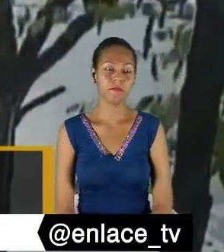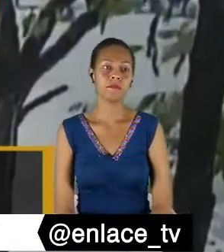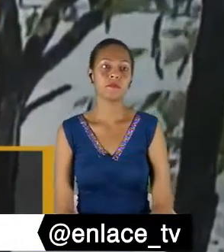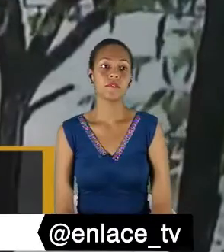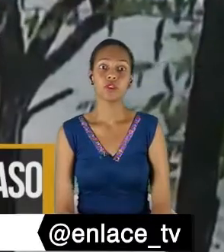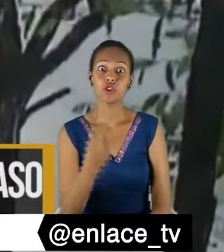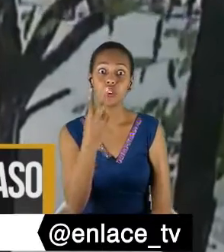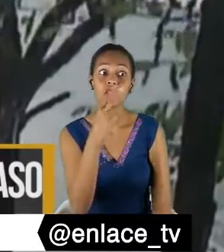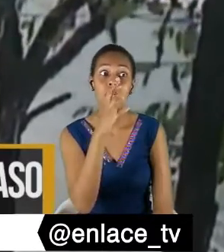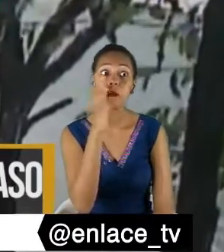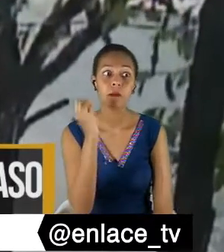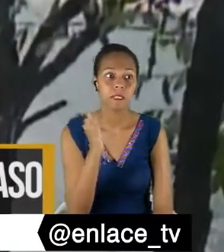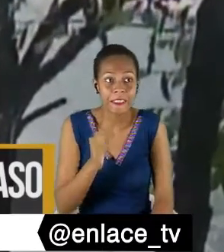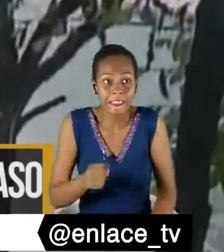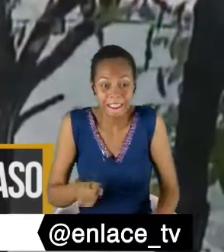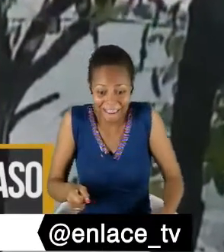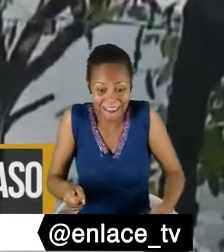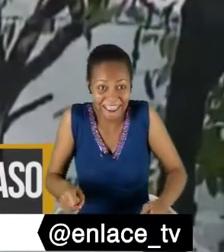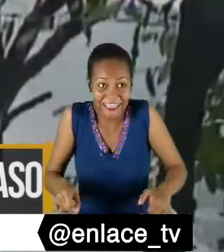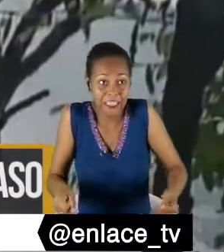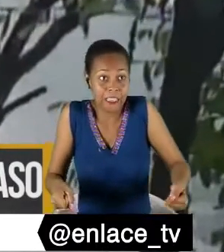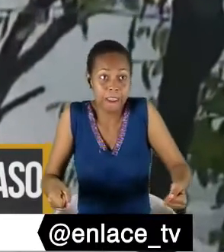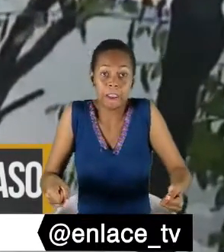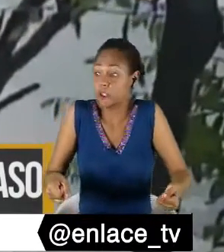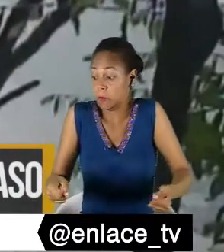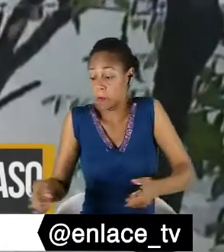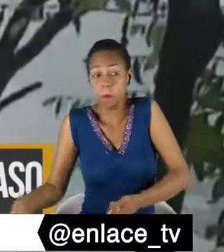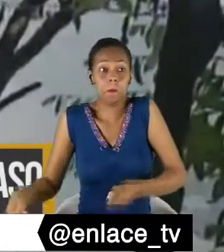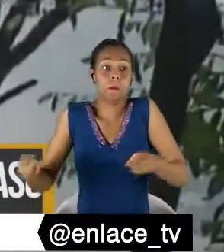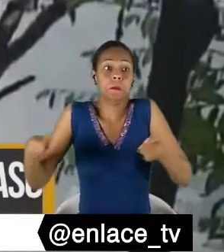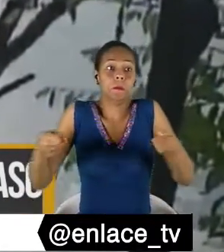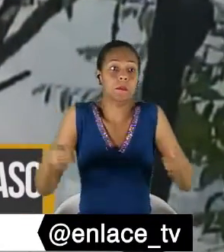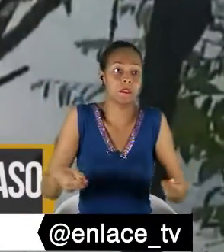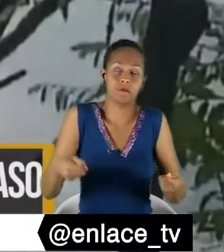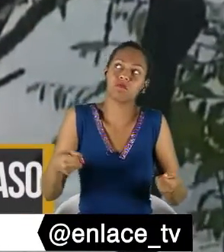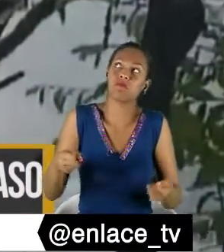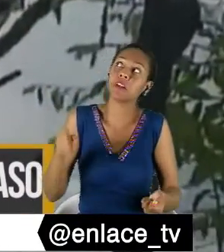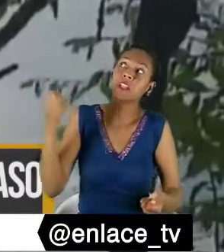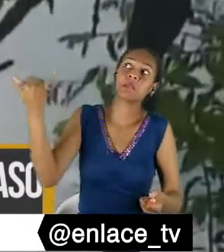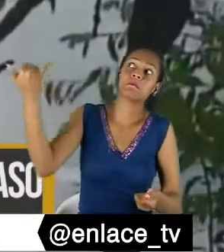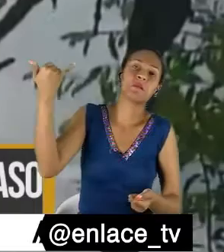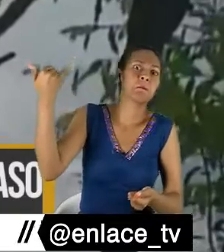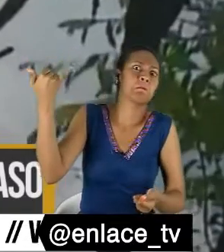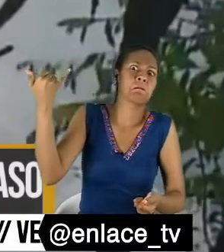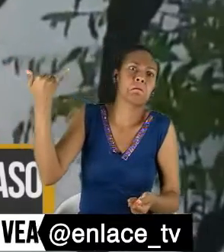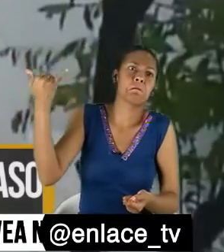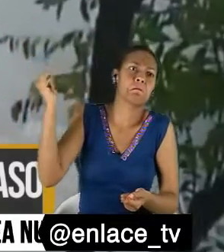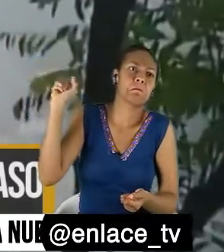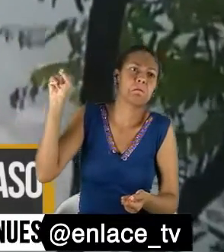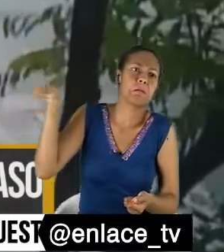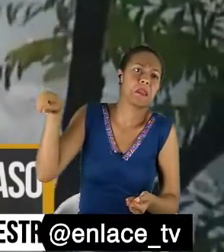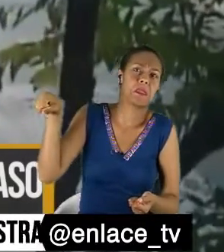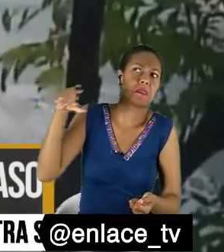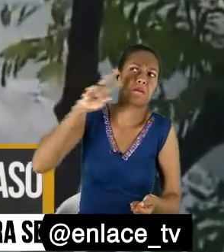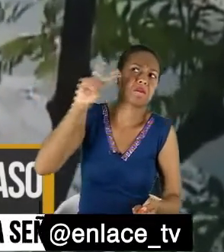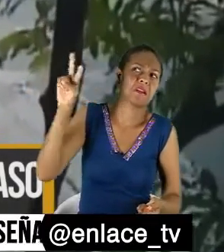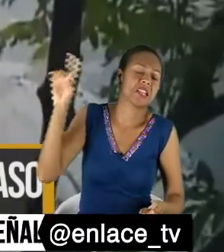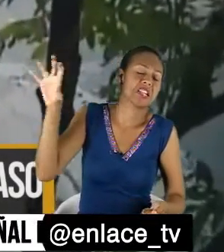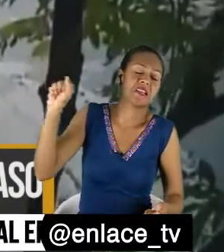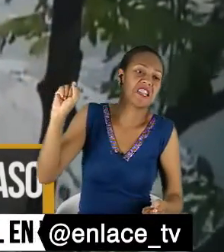carreta planean llevarse la tapa de una alcantarilla sin percatarse que una cámara de seguridad de una de las viviendas de la carrera 18C con